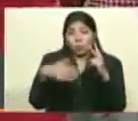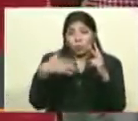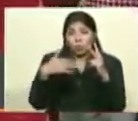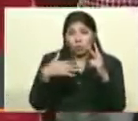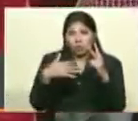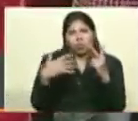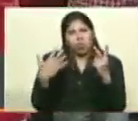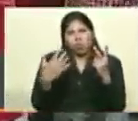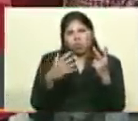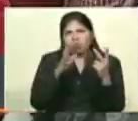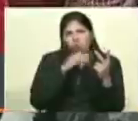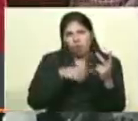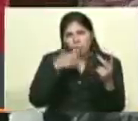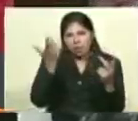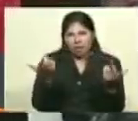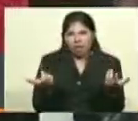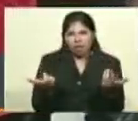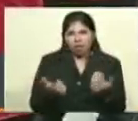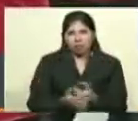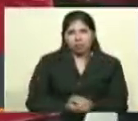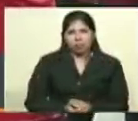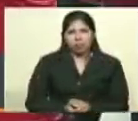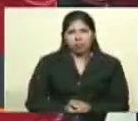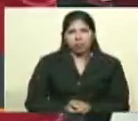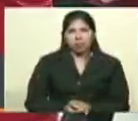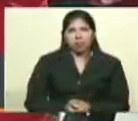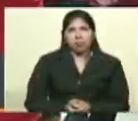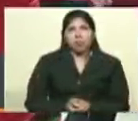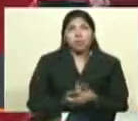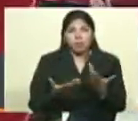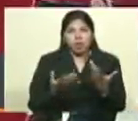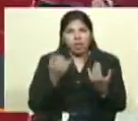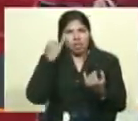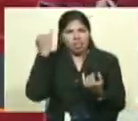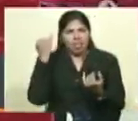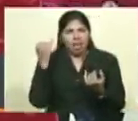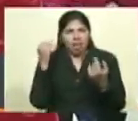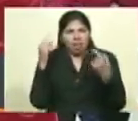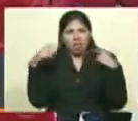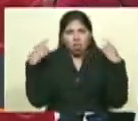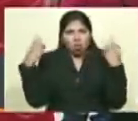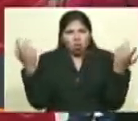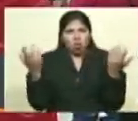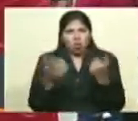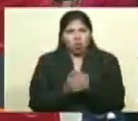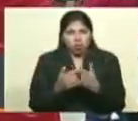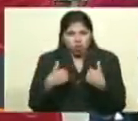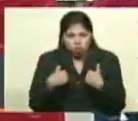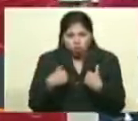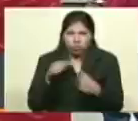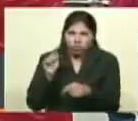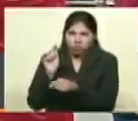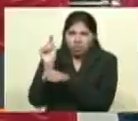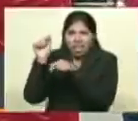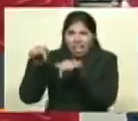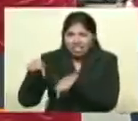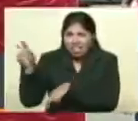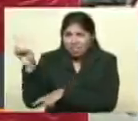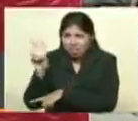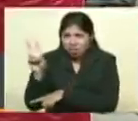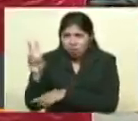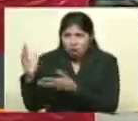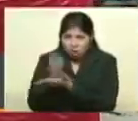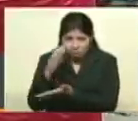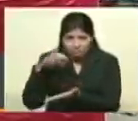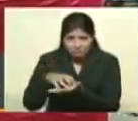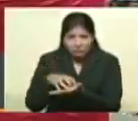poca vergüenza en la vida para llegar a esos niveles de desesperación. Y yo les dije, en Venezuela no va a haber golpe de